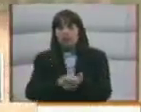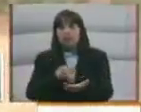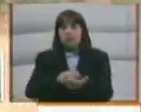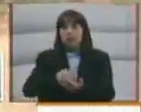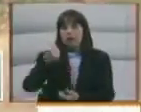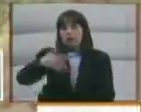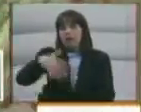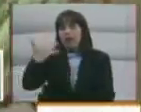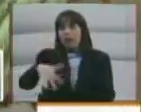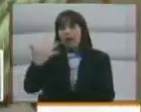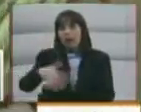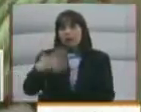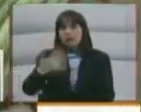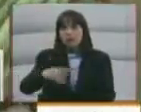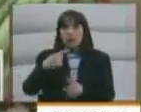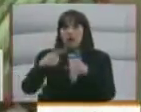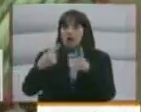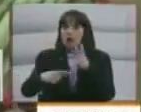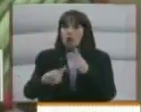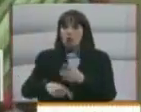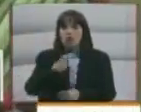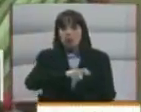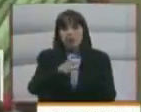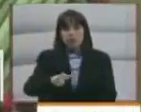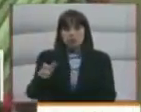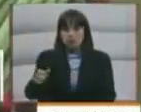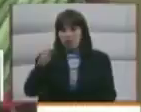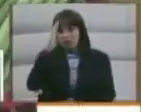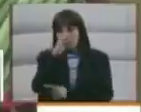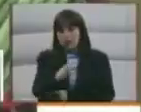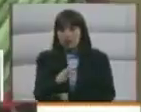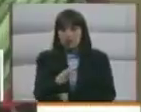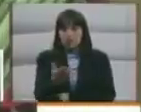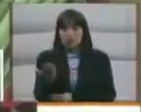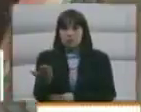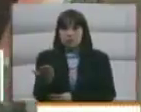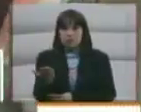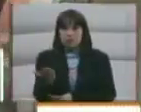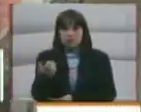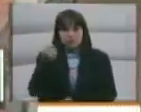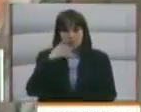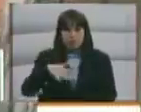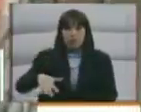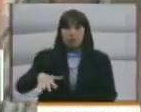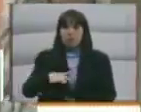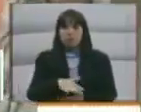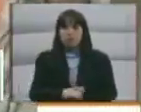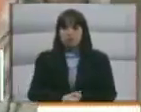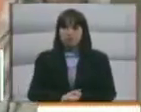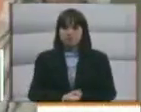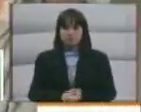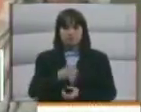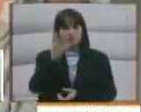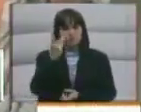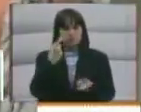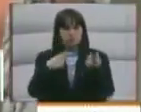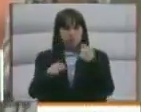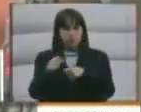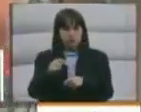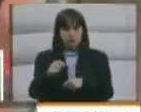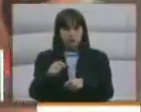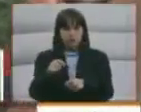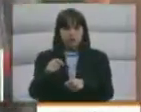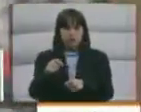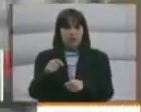los revendedores que van directamente la que van a llevar al pueblo. ¿En cuánto vende usted una cesta al intermediario y cuántos kilos